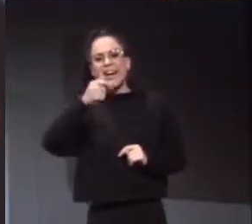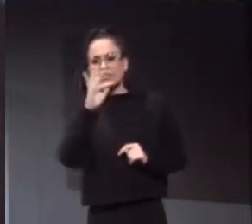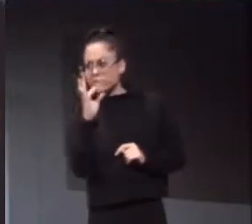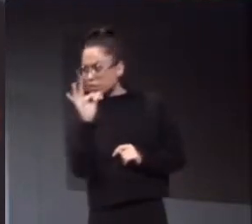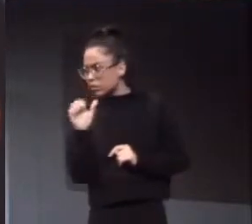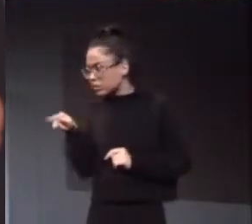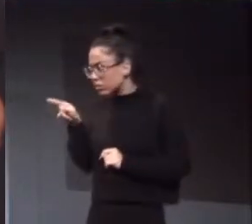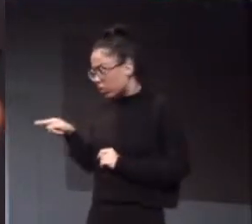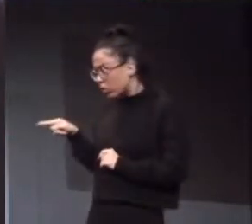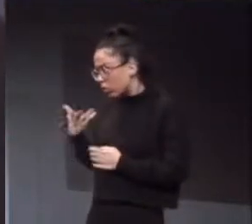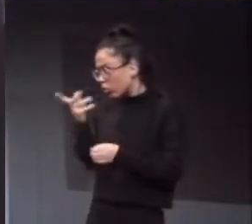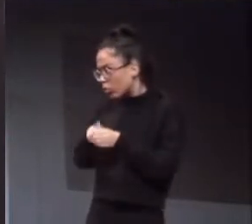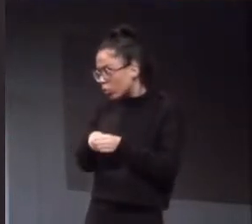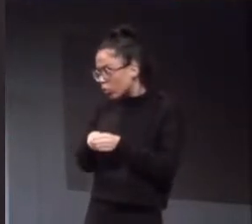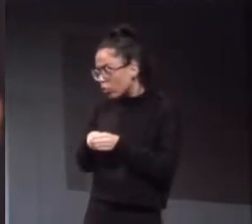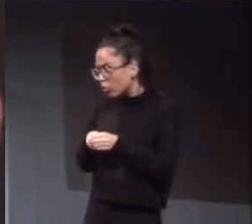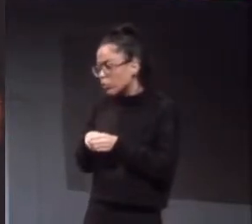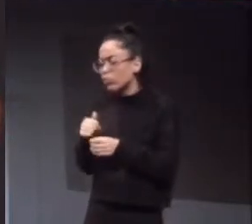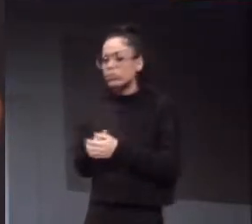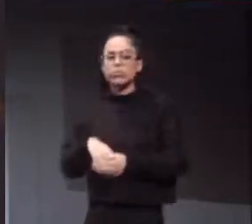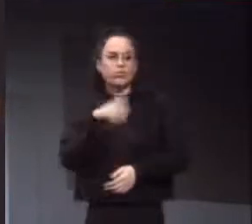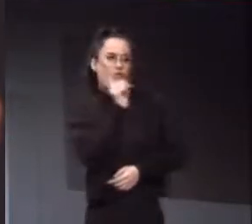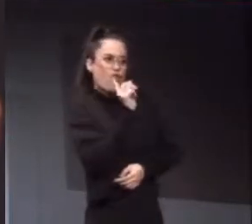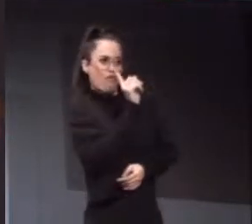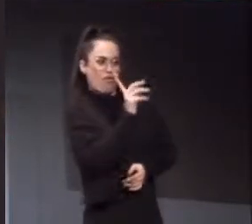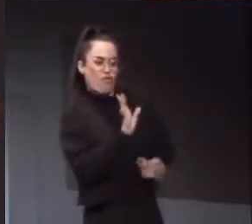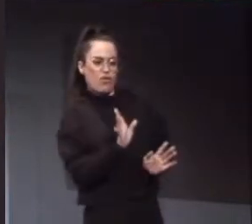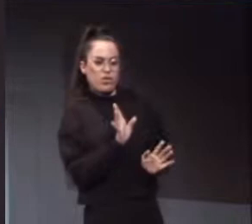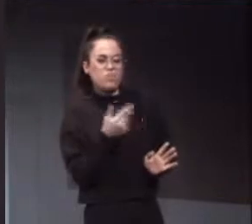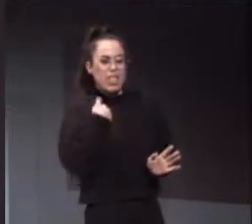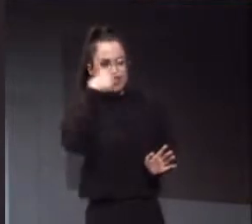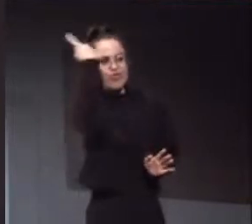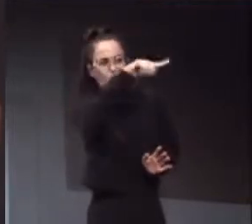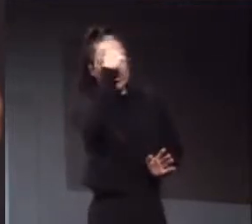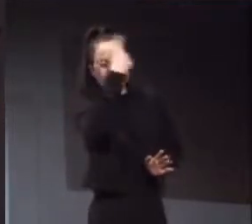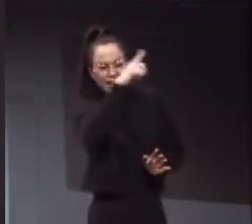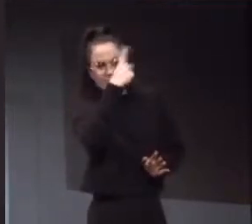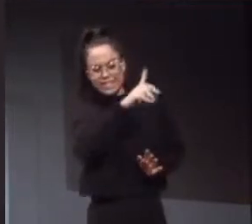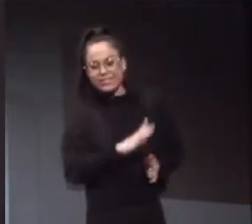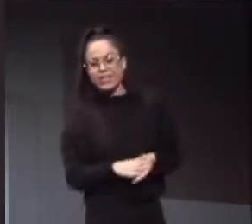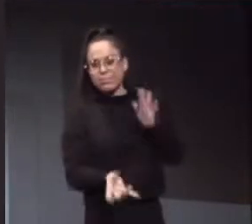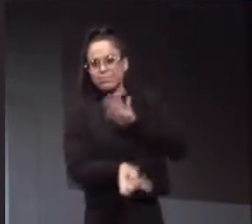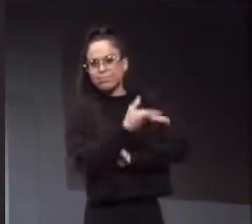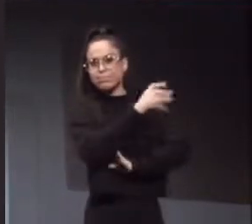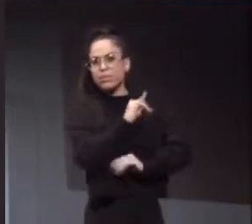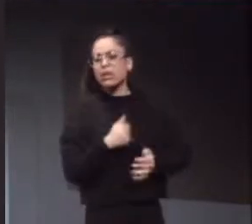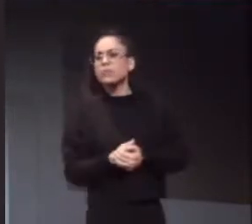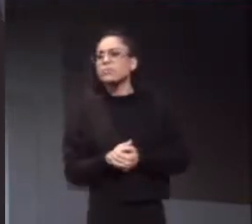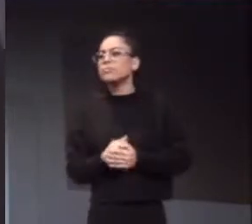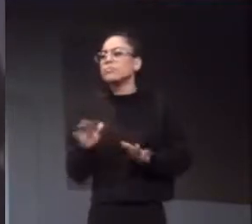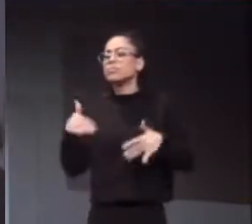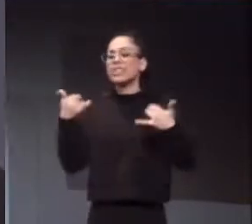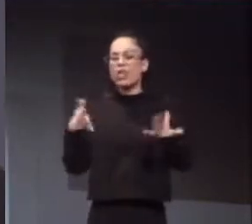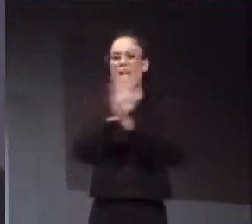no estuve en eso pero vamos sé que sé que existió y todas esas cosas las he vivido y los